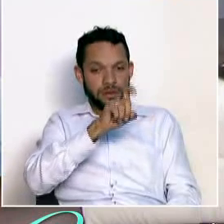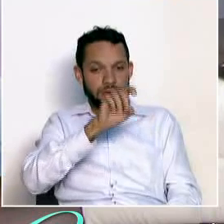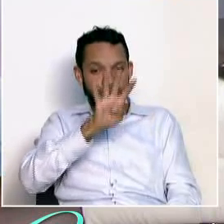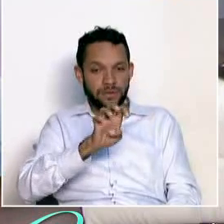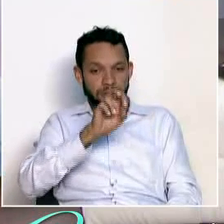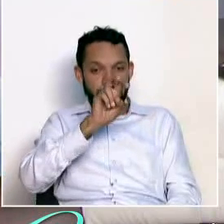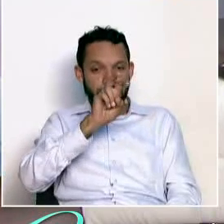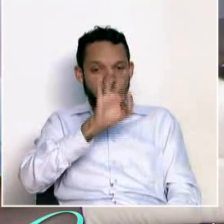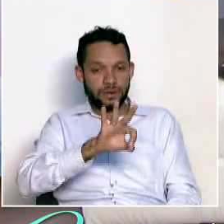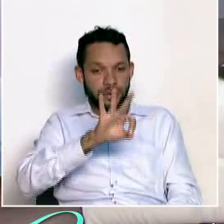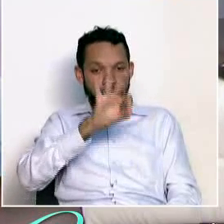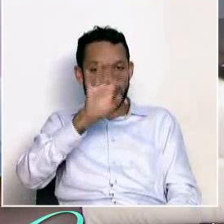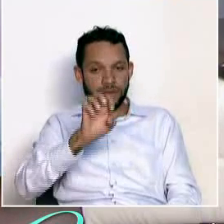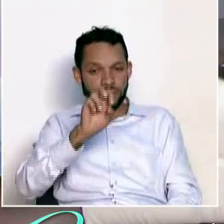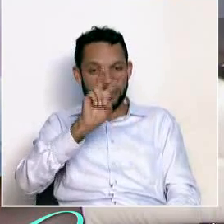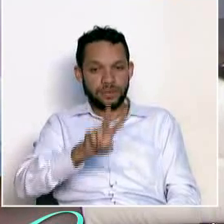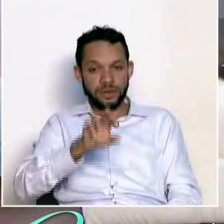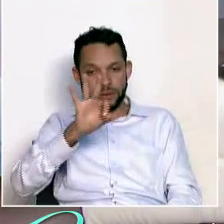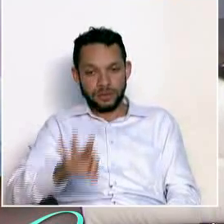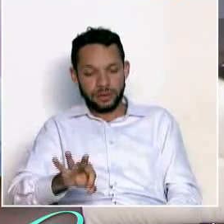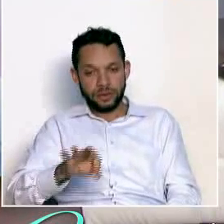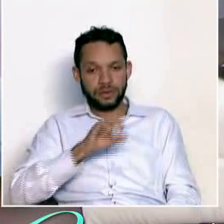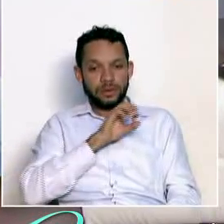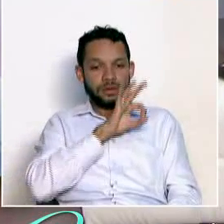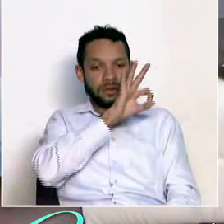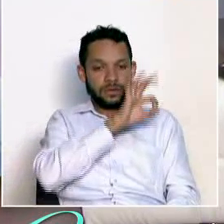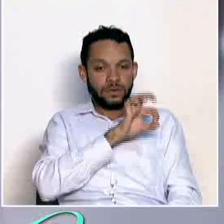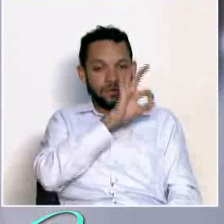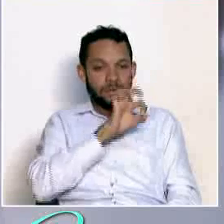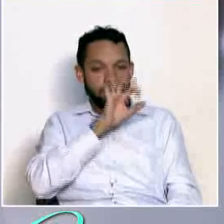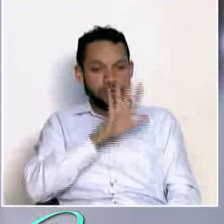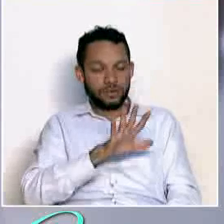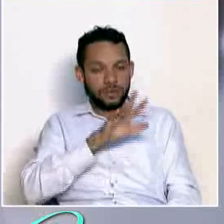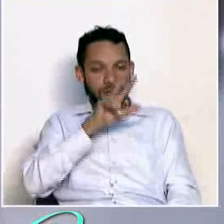313-669-3923 y en Manizales el fijo